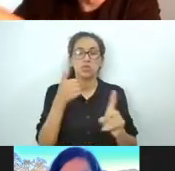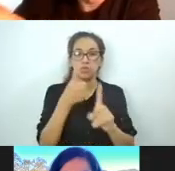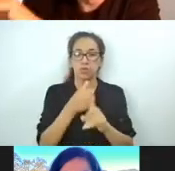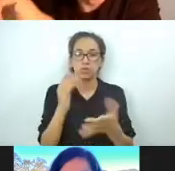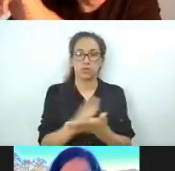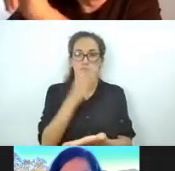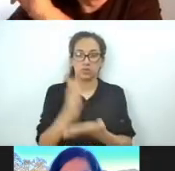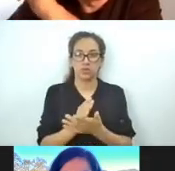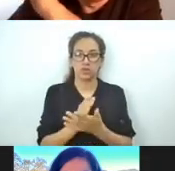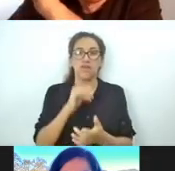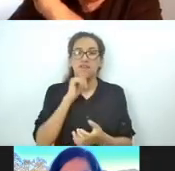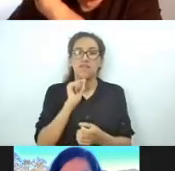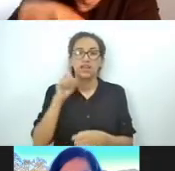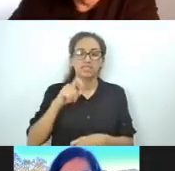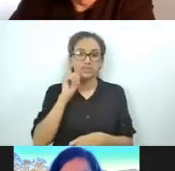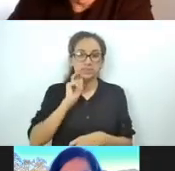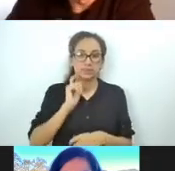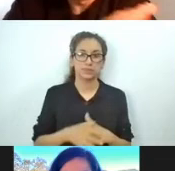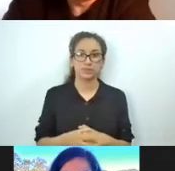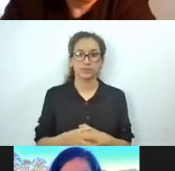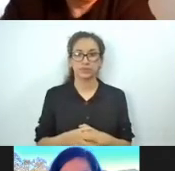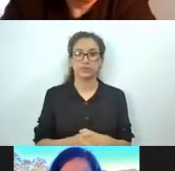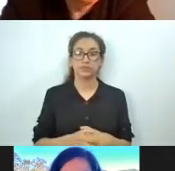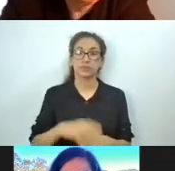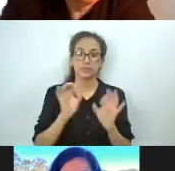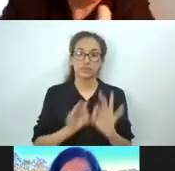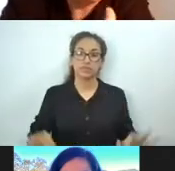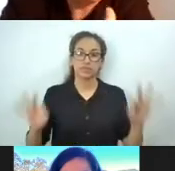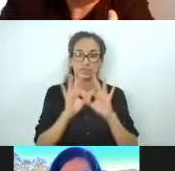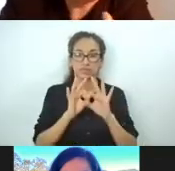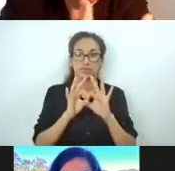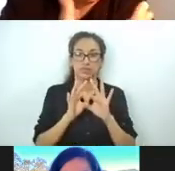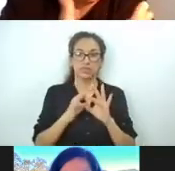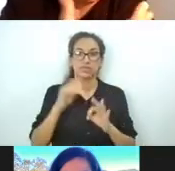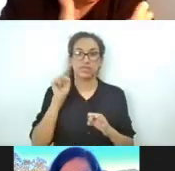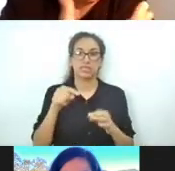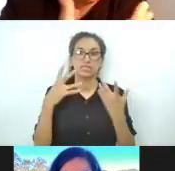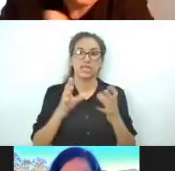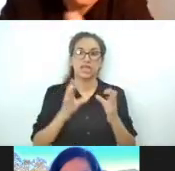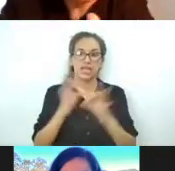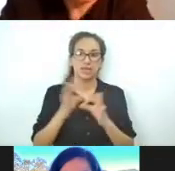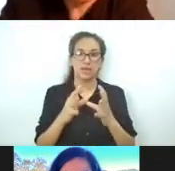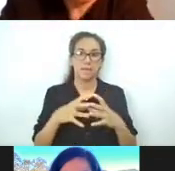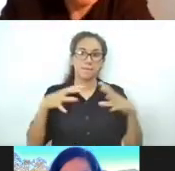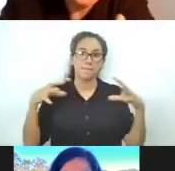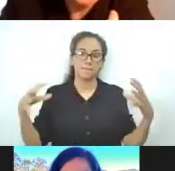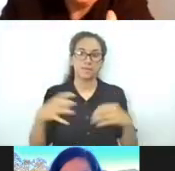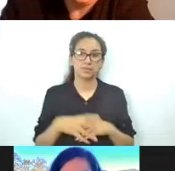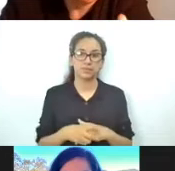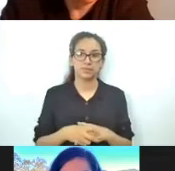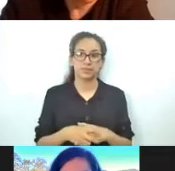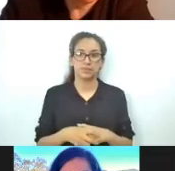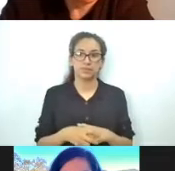tienen que ver con la eyaculación prematura. Entonces, lo importante es que esto se ha tratado de homogenizar